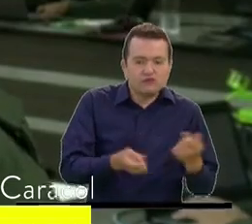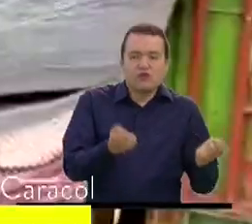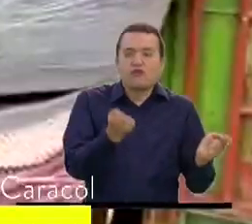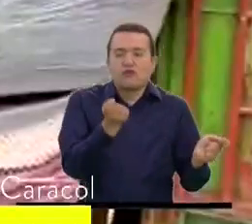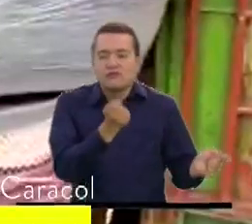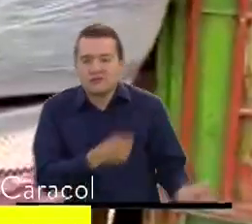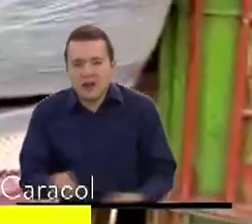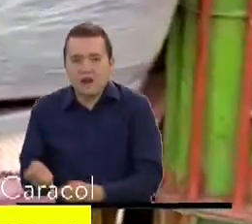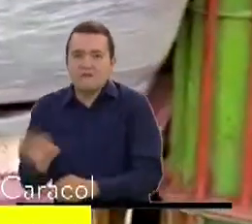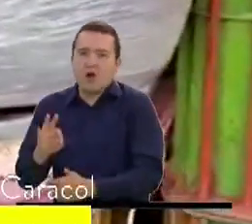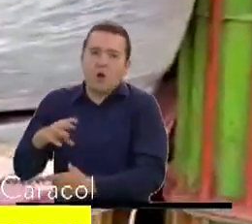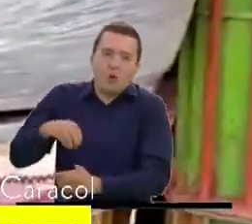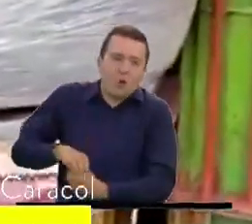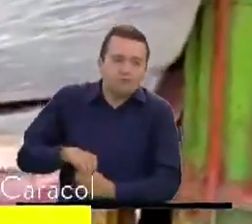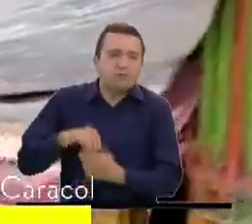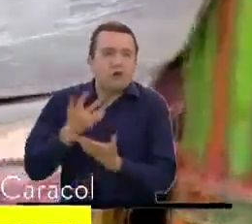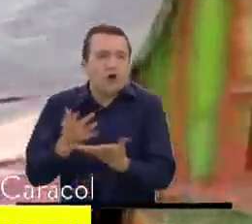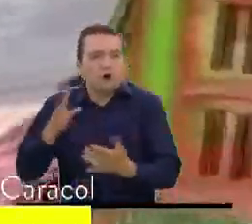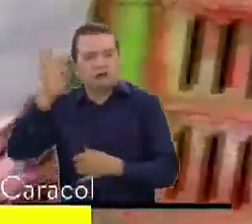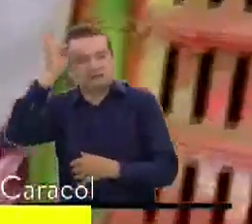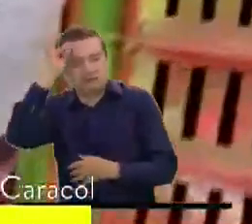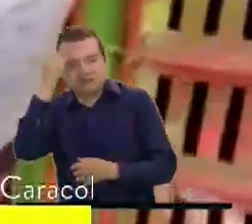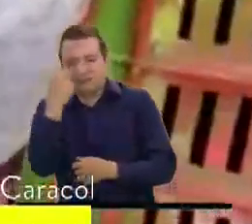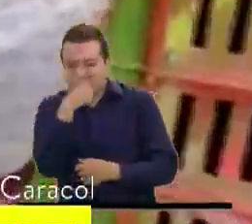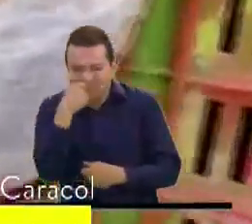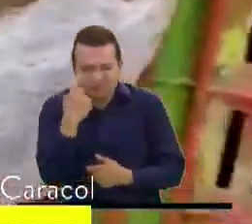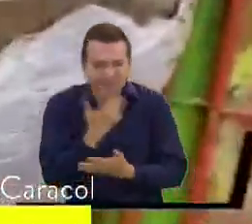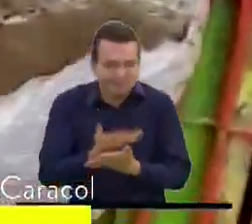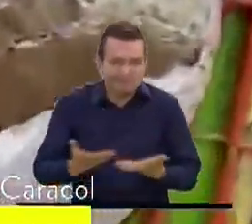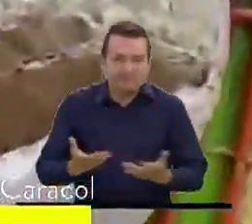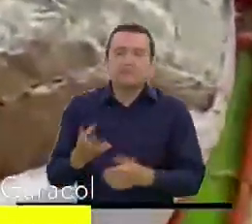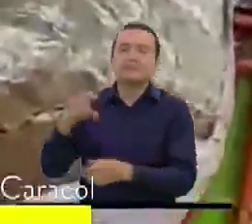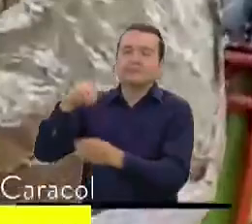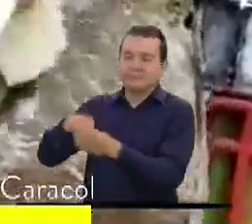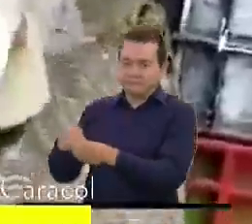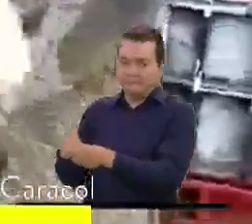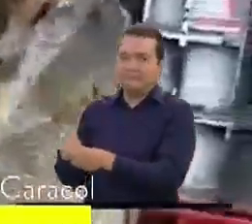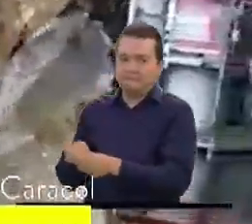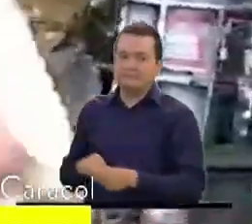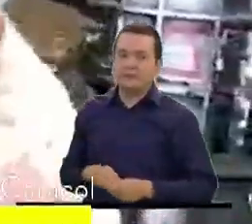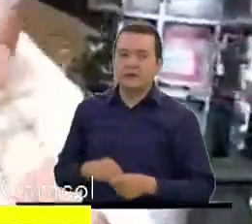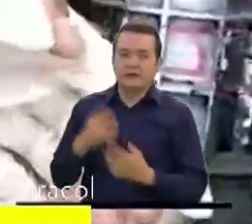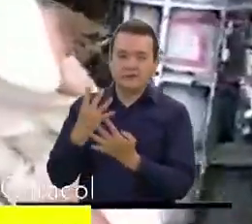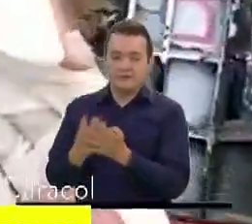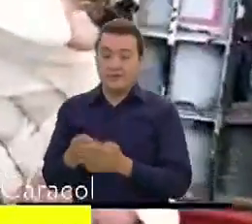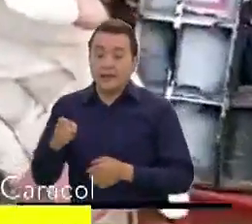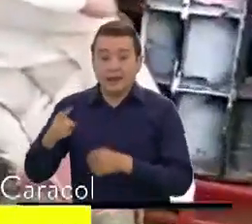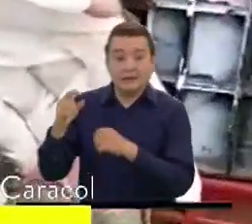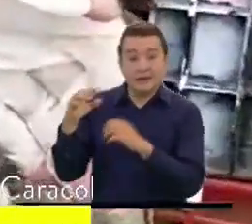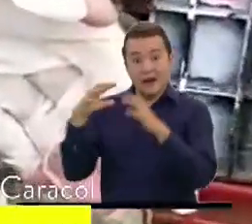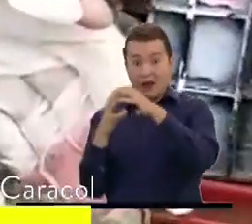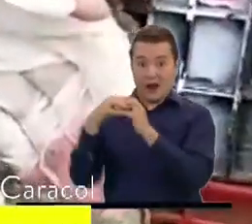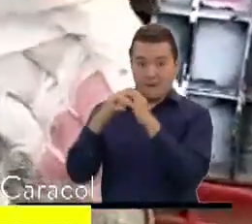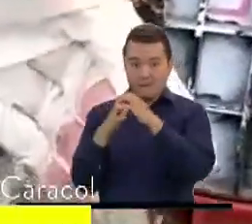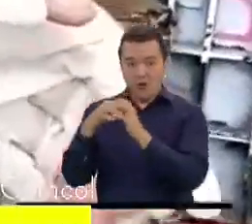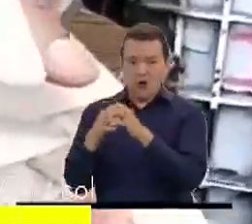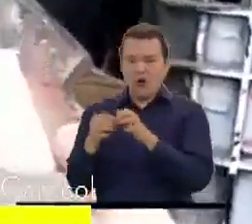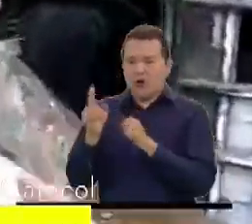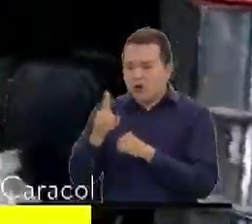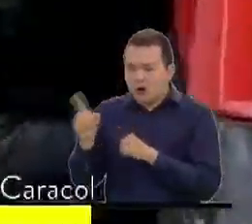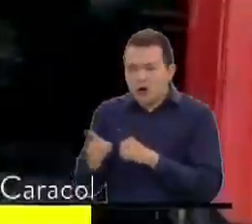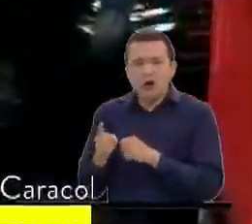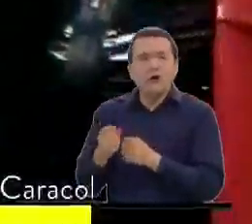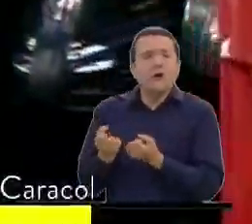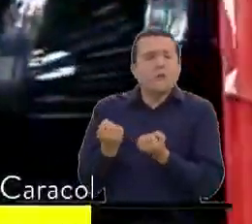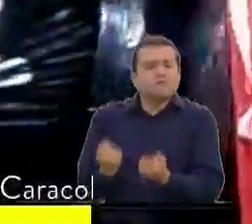al cual se le da la medida intramural. El camión transportaba 2.500 kilos de marihuana, que estaban avaluados en 3.000